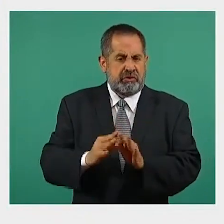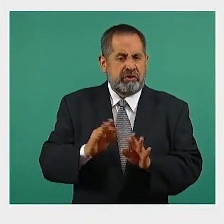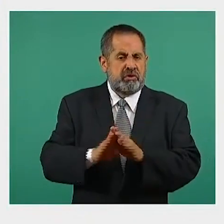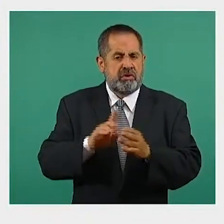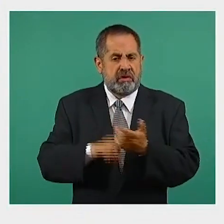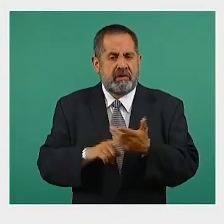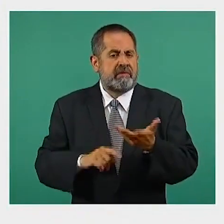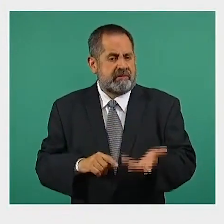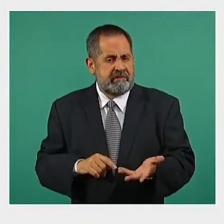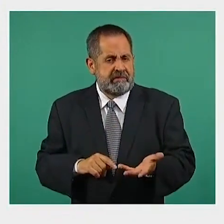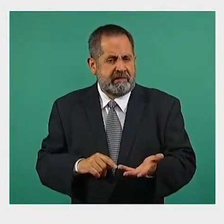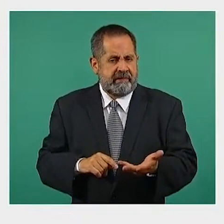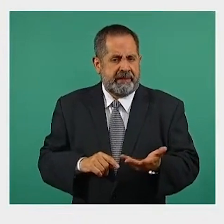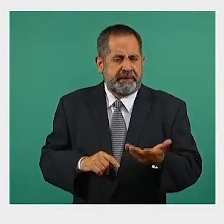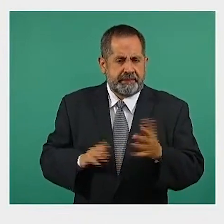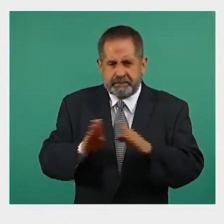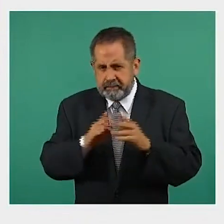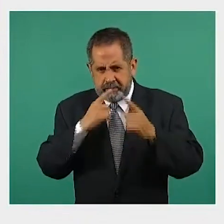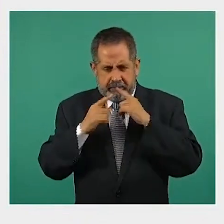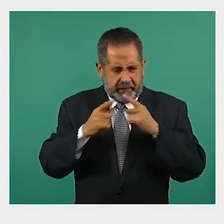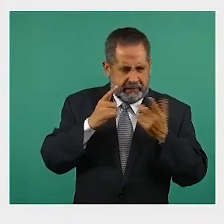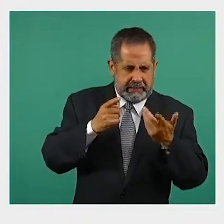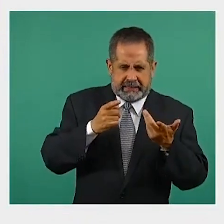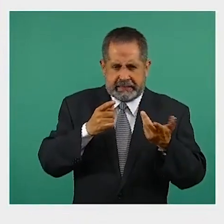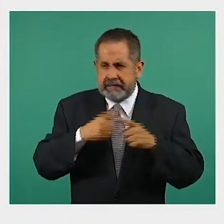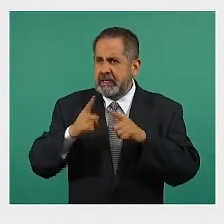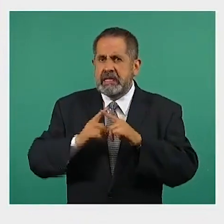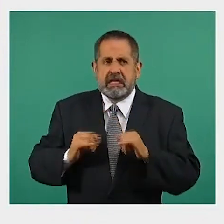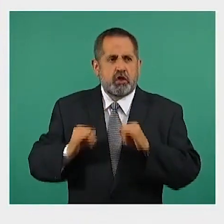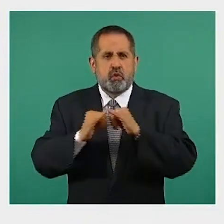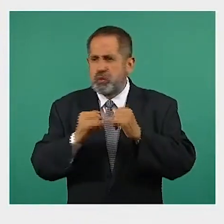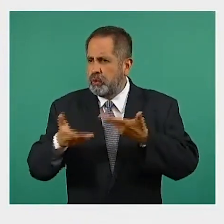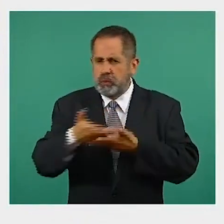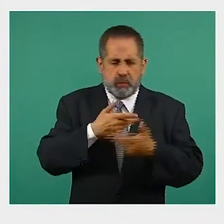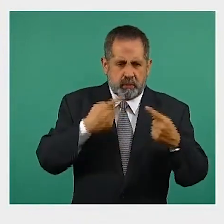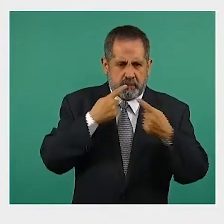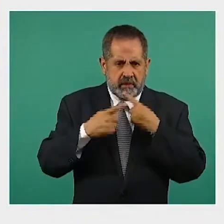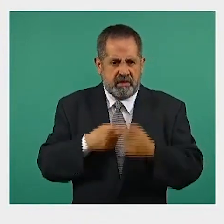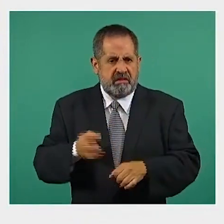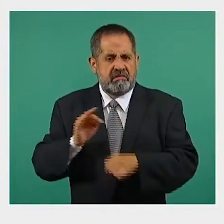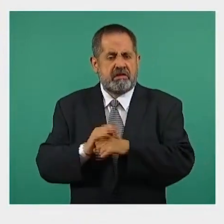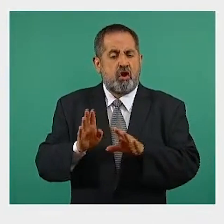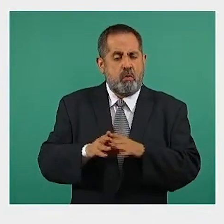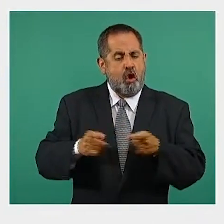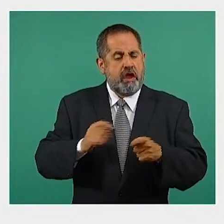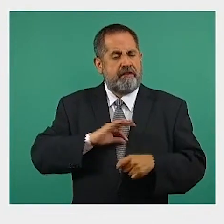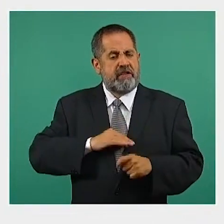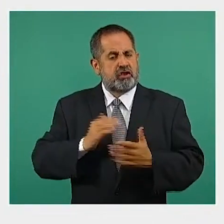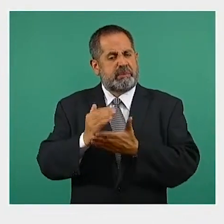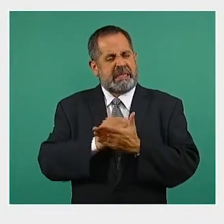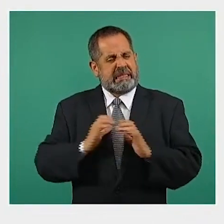de la integración e interacción con otras instituciones de salud, el fortalecimiento del control de